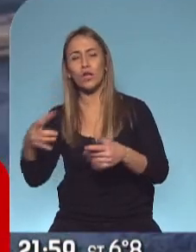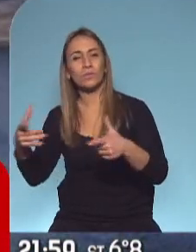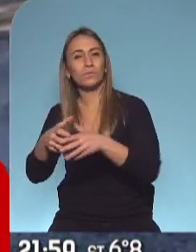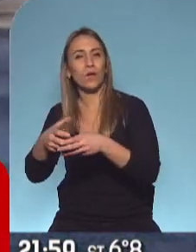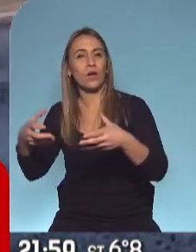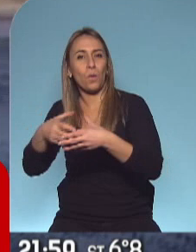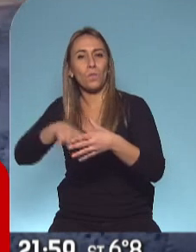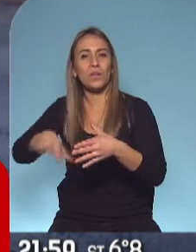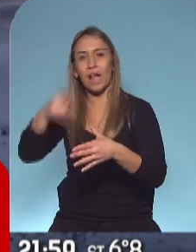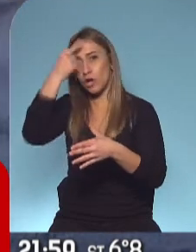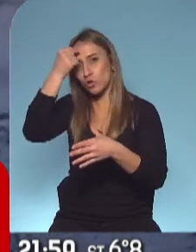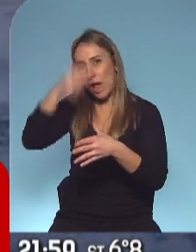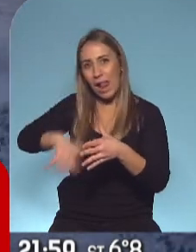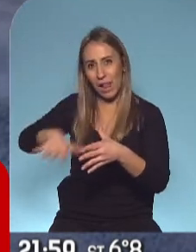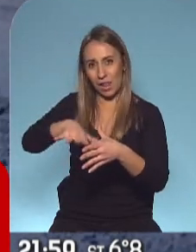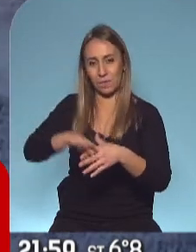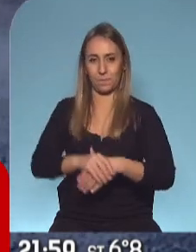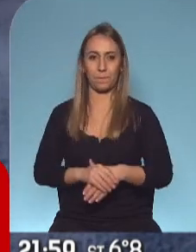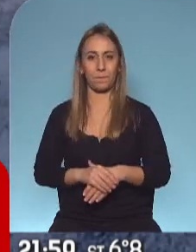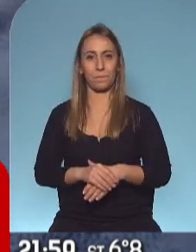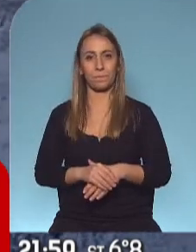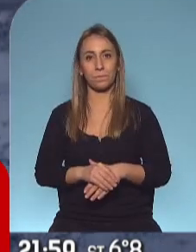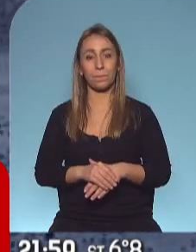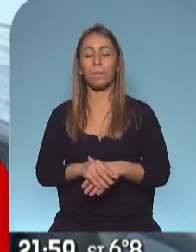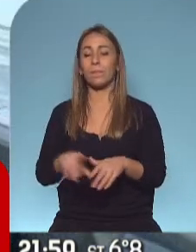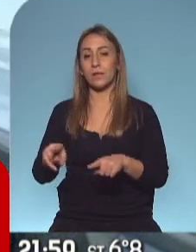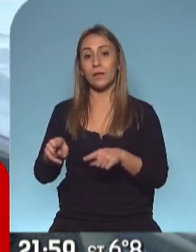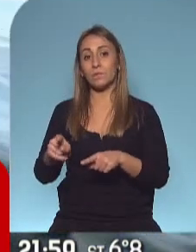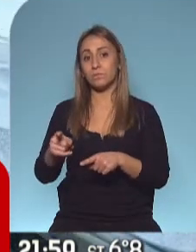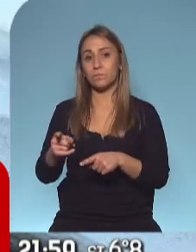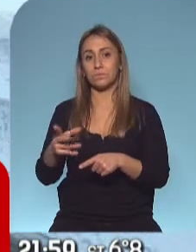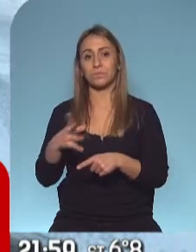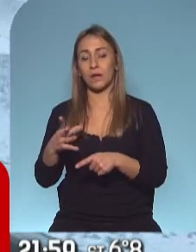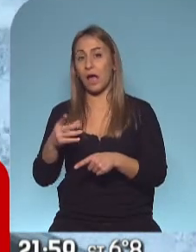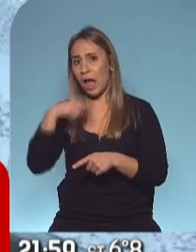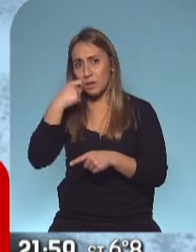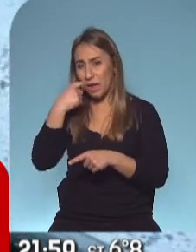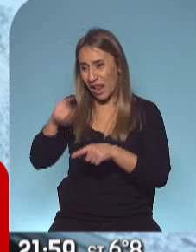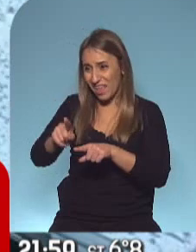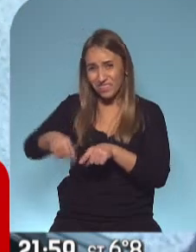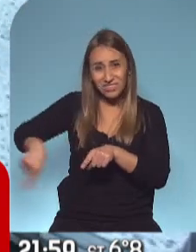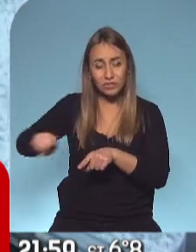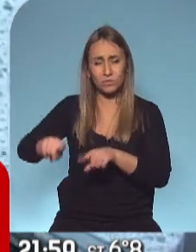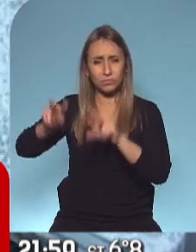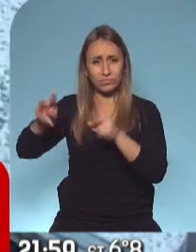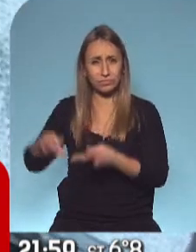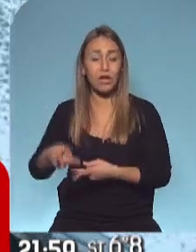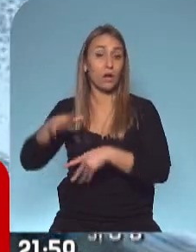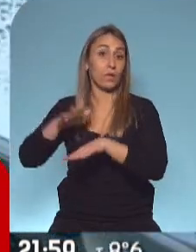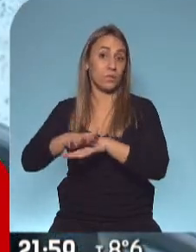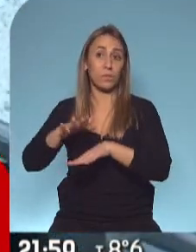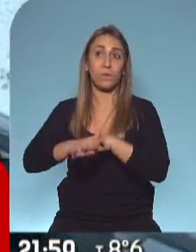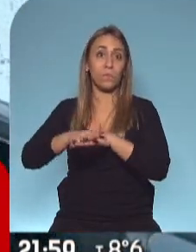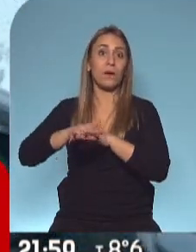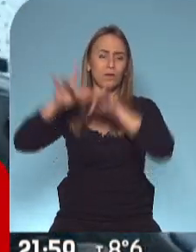sin follaje, por ejemplo, para los animales que están allí, muchos de hecho están muriendo por las fuertes nevadas y ellos lo que